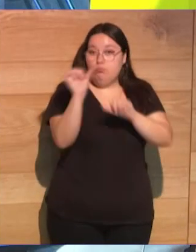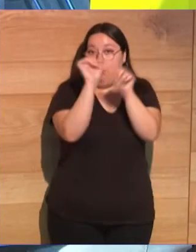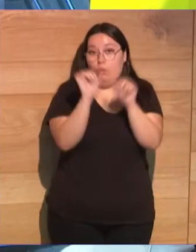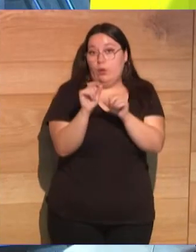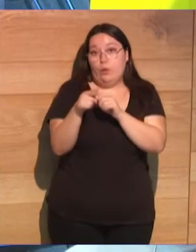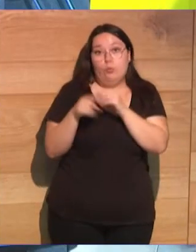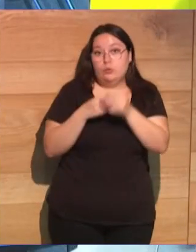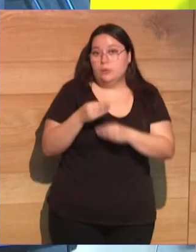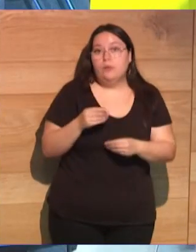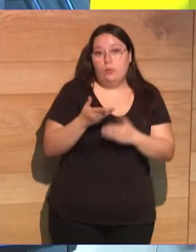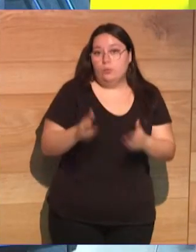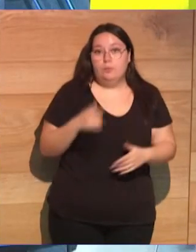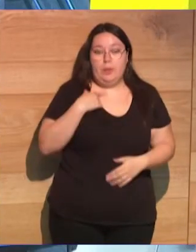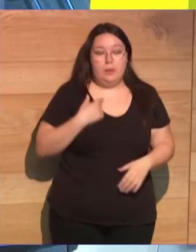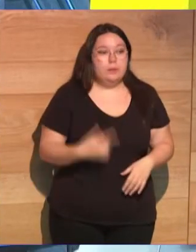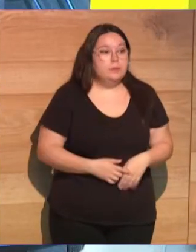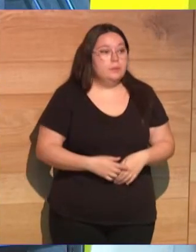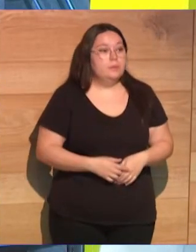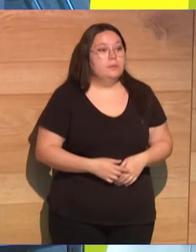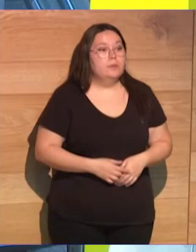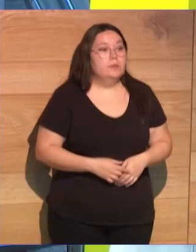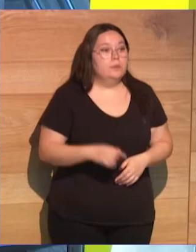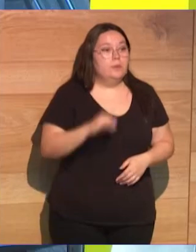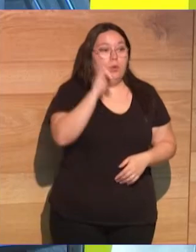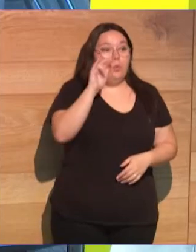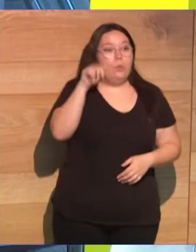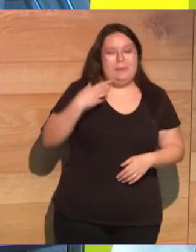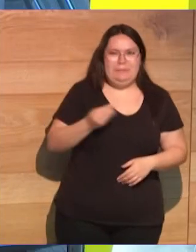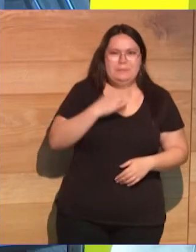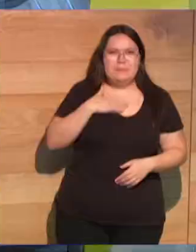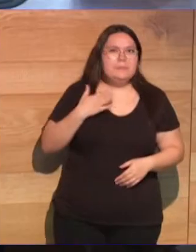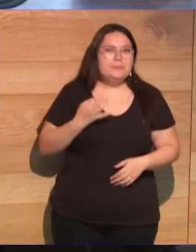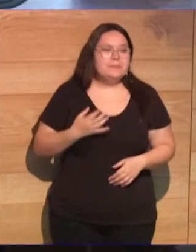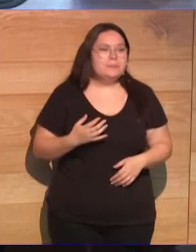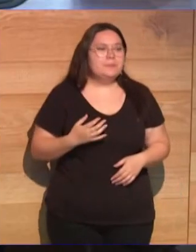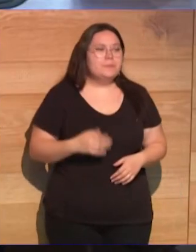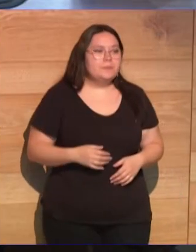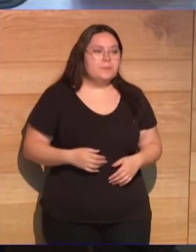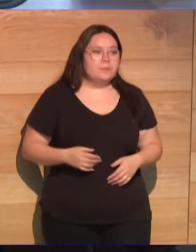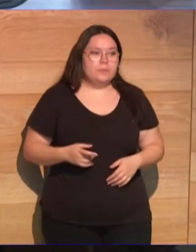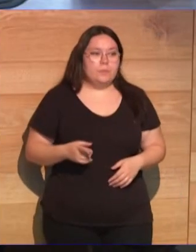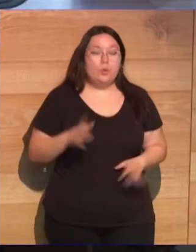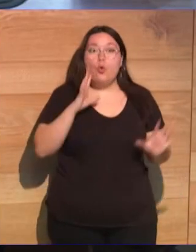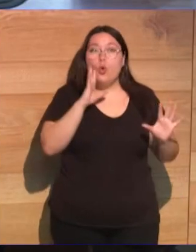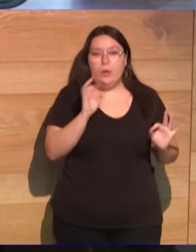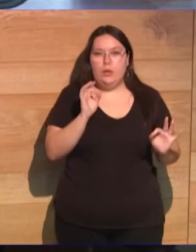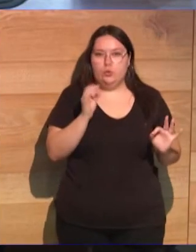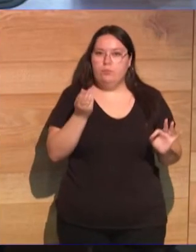estás haciendo. Sí, Juan Ignacio, ¿querías hacer un apunte? Es poner un riesgo sobre lo que has